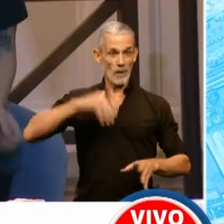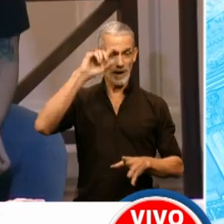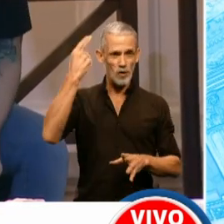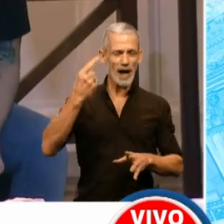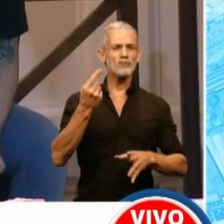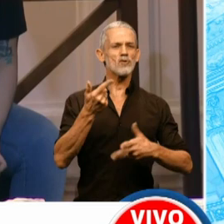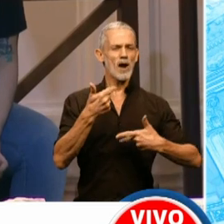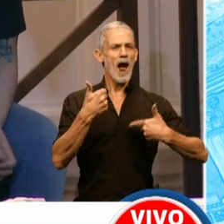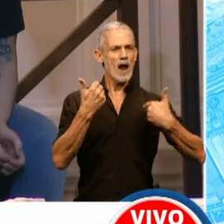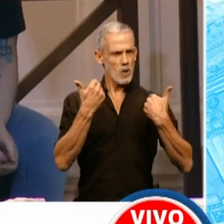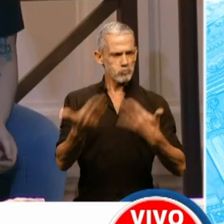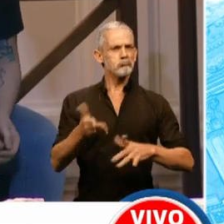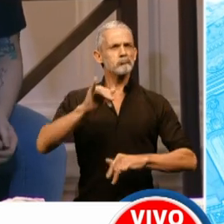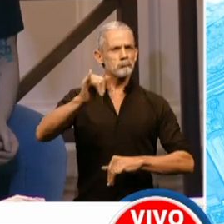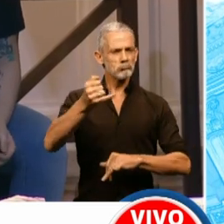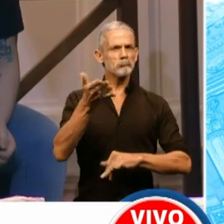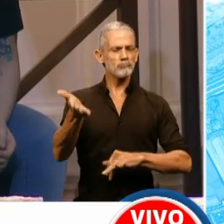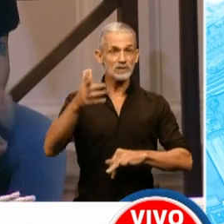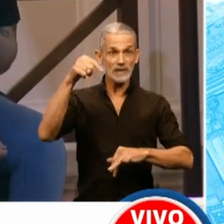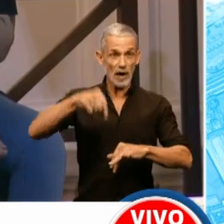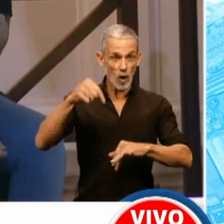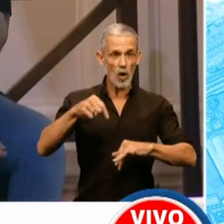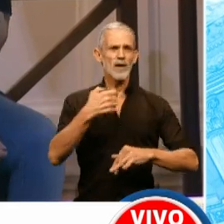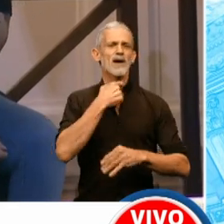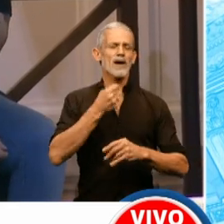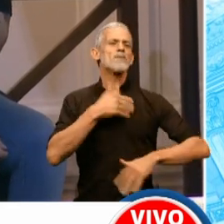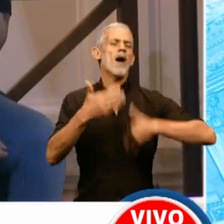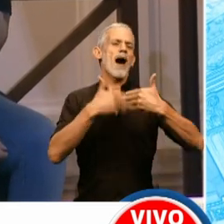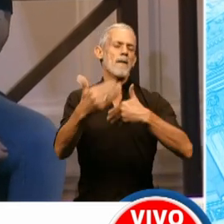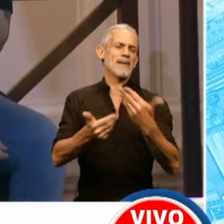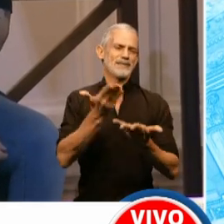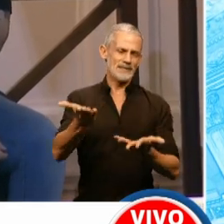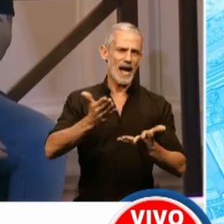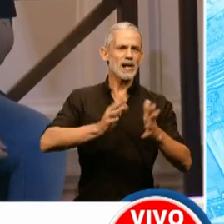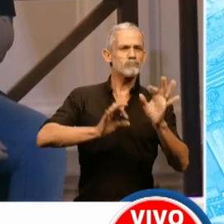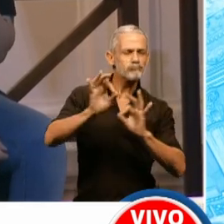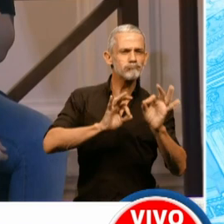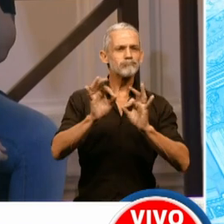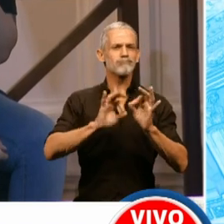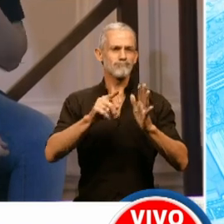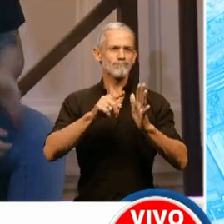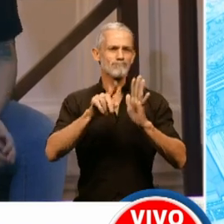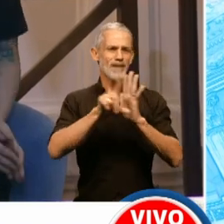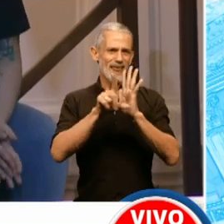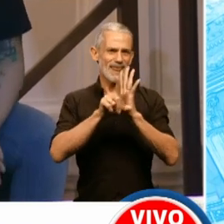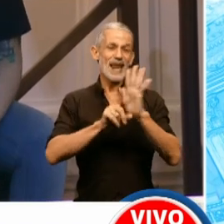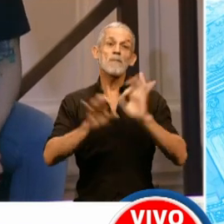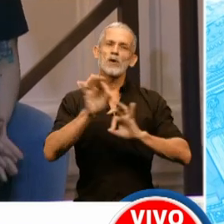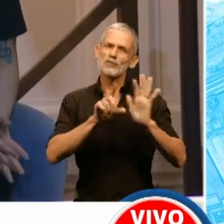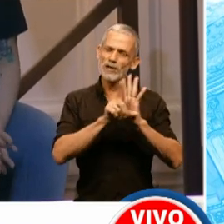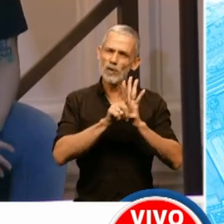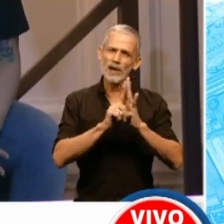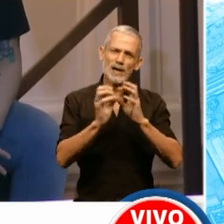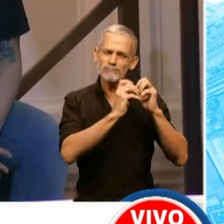y popular y en este sentido hoy si queremos avanzar en el tratamiento de esta ley de este proyecto de ley